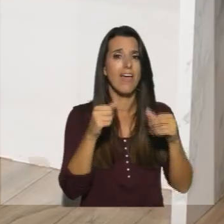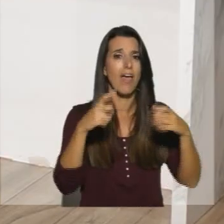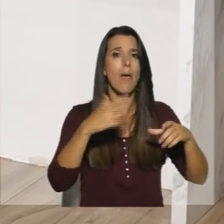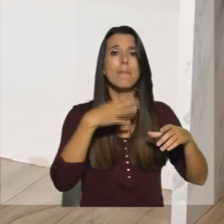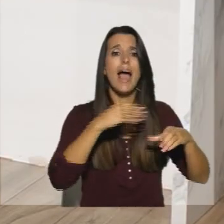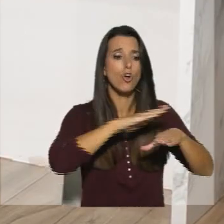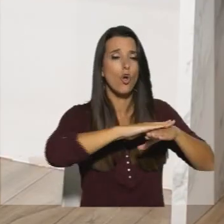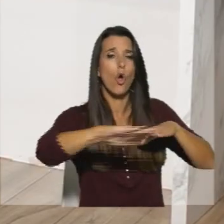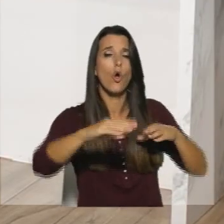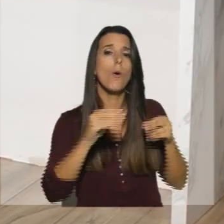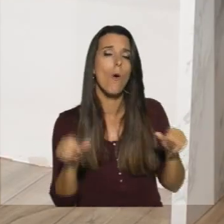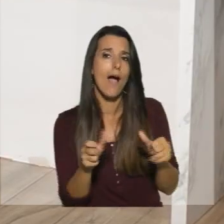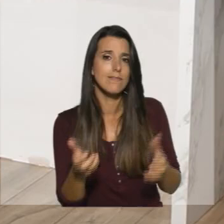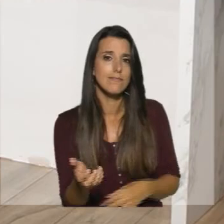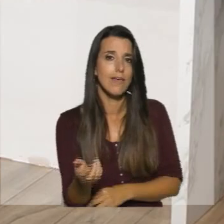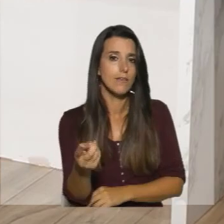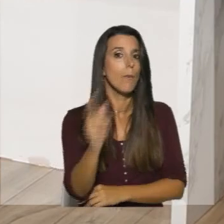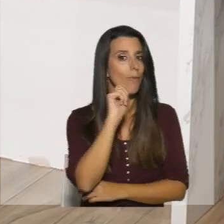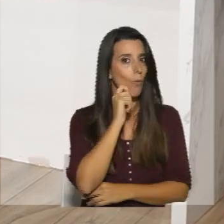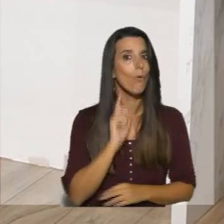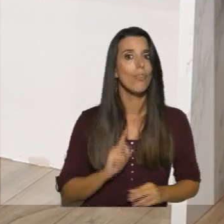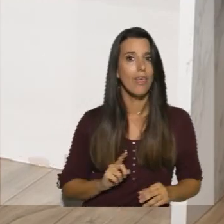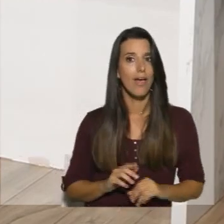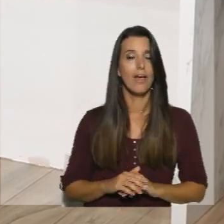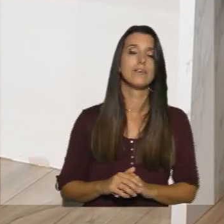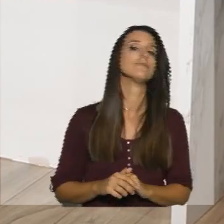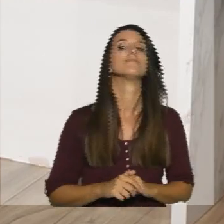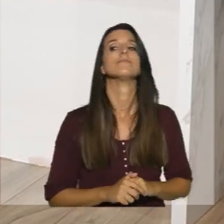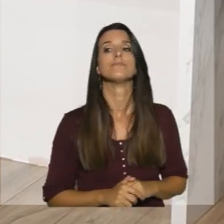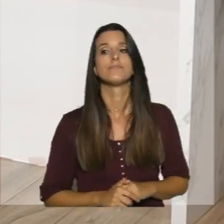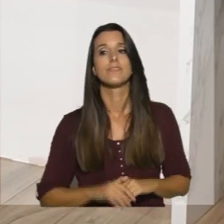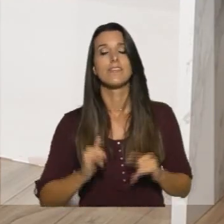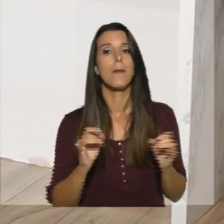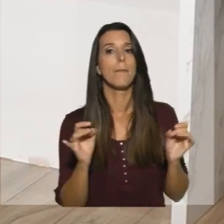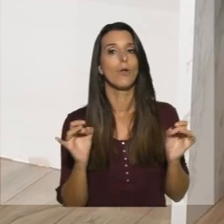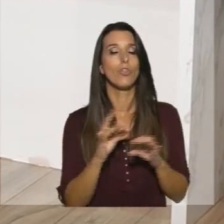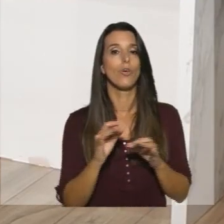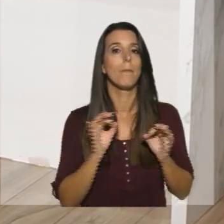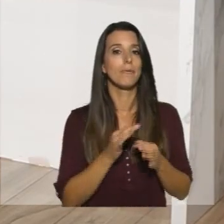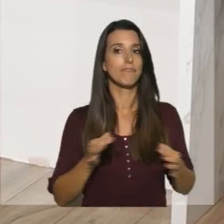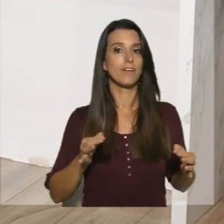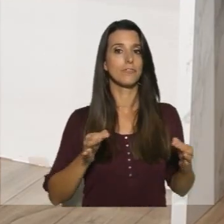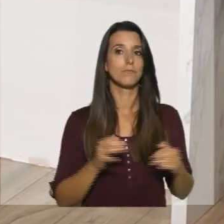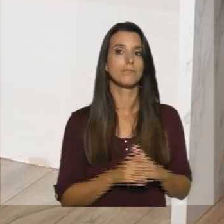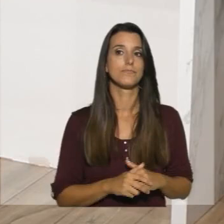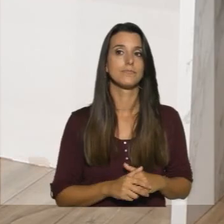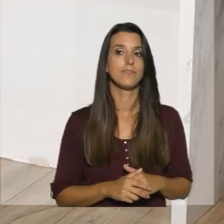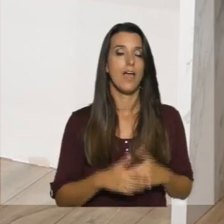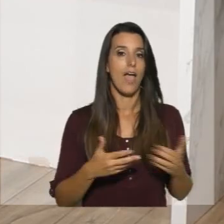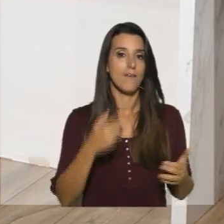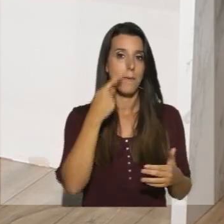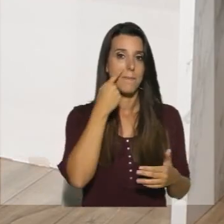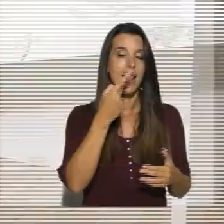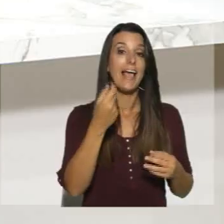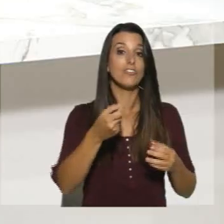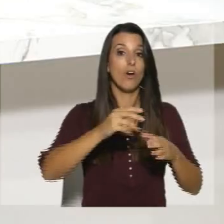no? Por favor. Claro. ¿Qué es ese touch? Ya está en el horno, entonces. Perfecto. Mira, este es de los